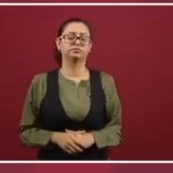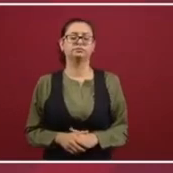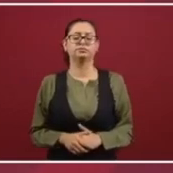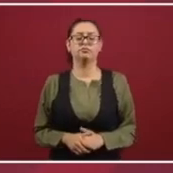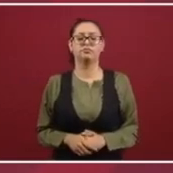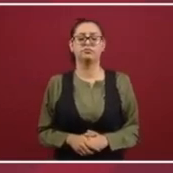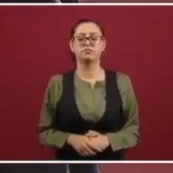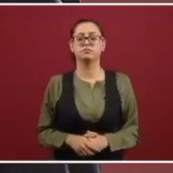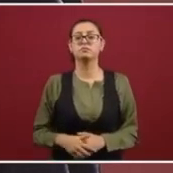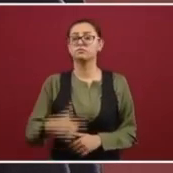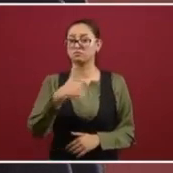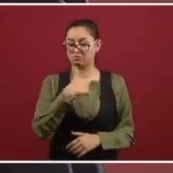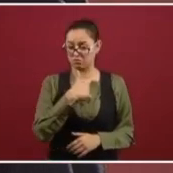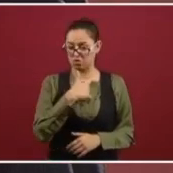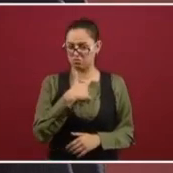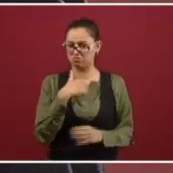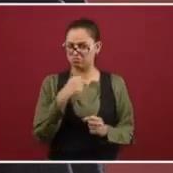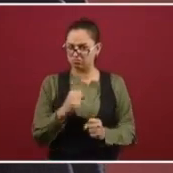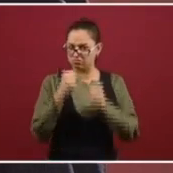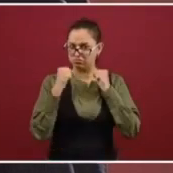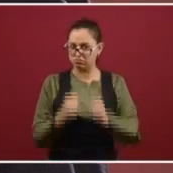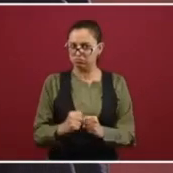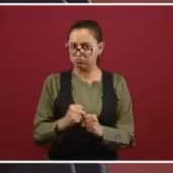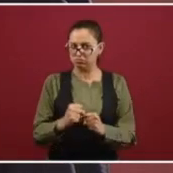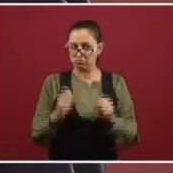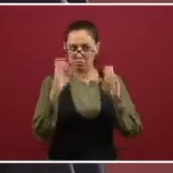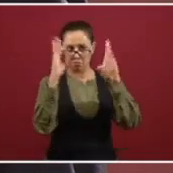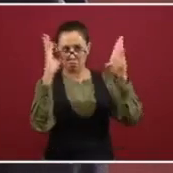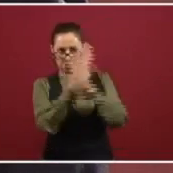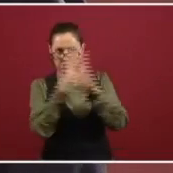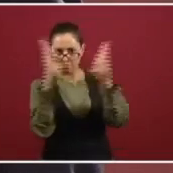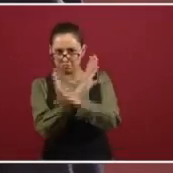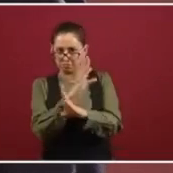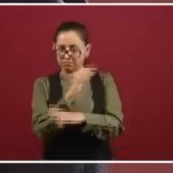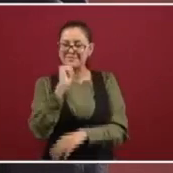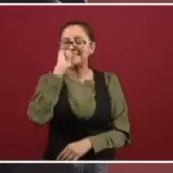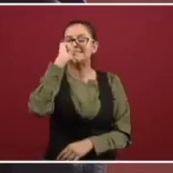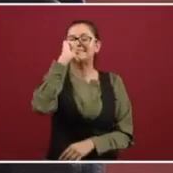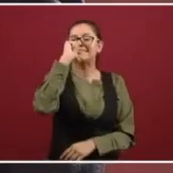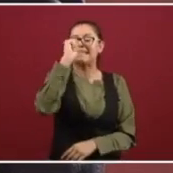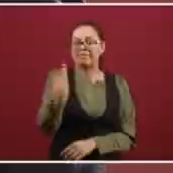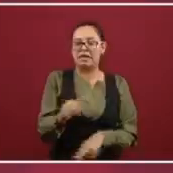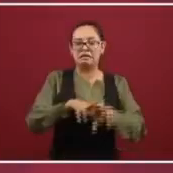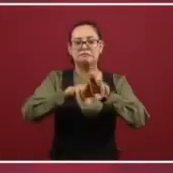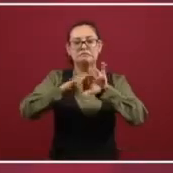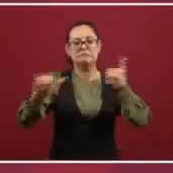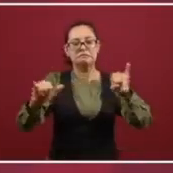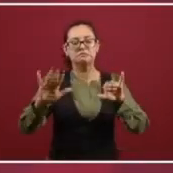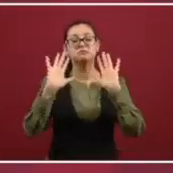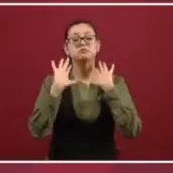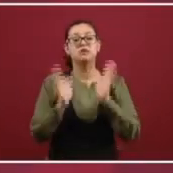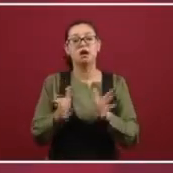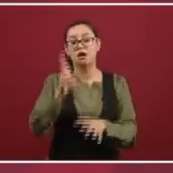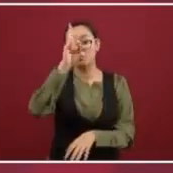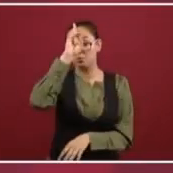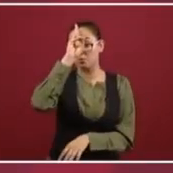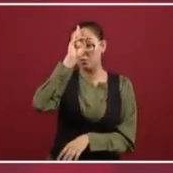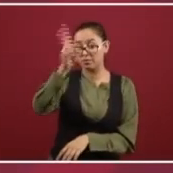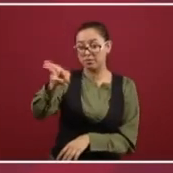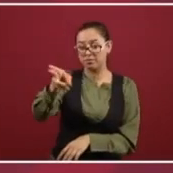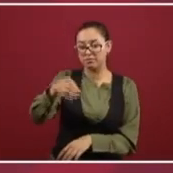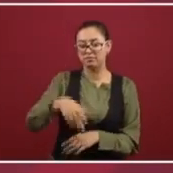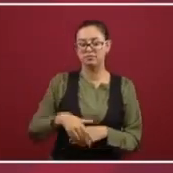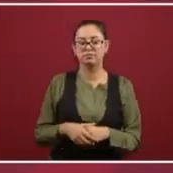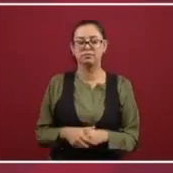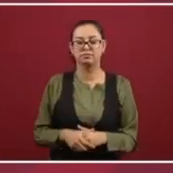López Obrador garantizó que el actual gobierno no practica el espionaje como en el pasado, porque está prohibido. La instrucción